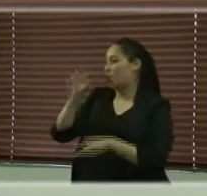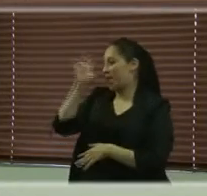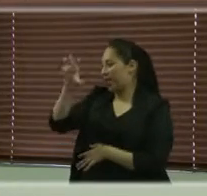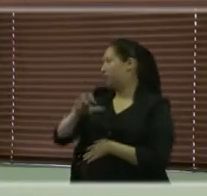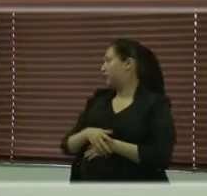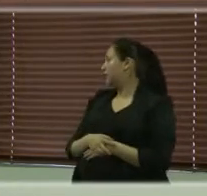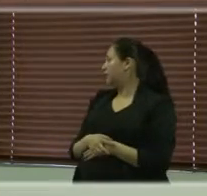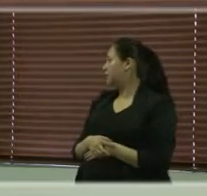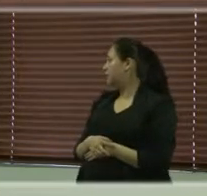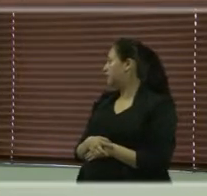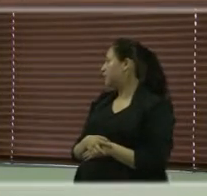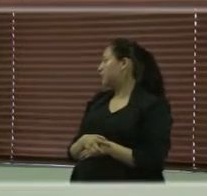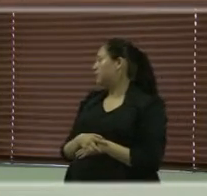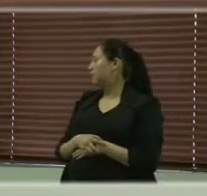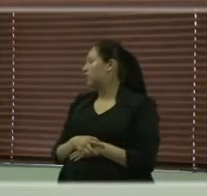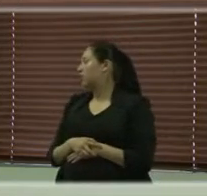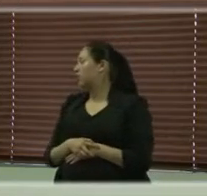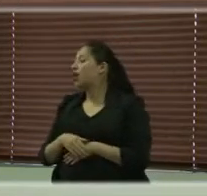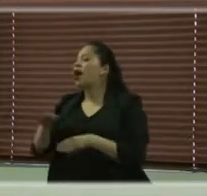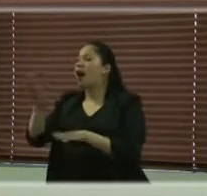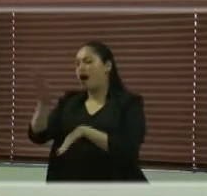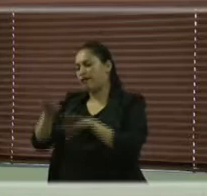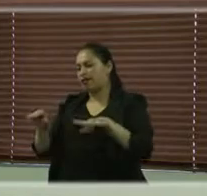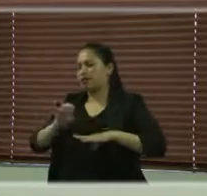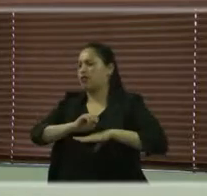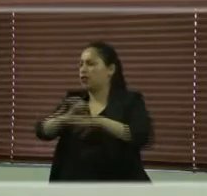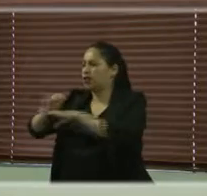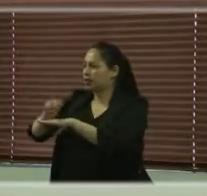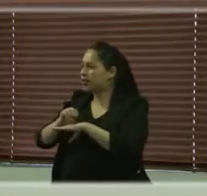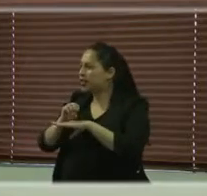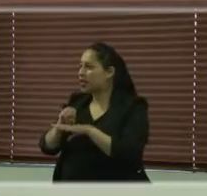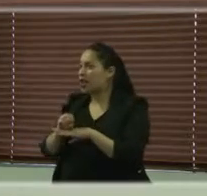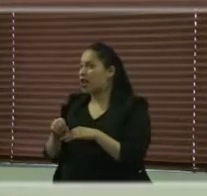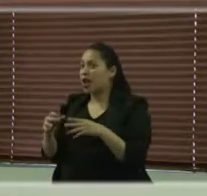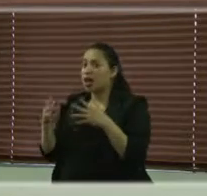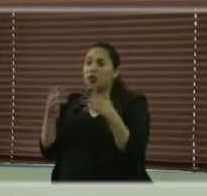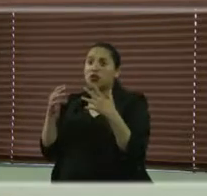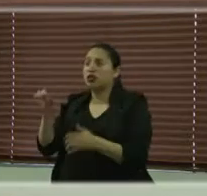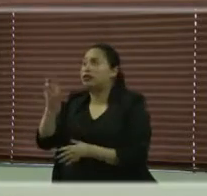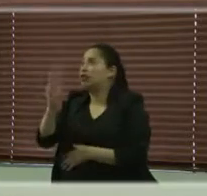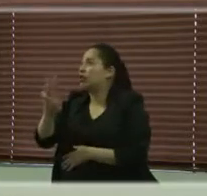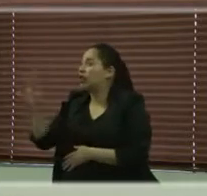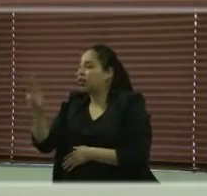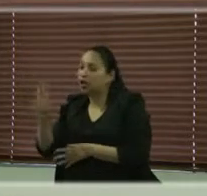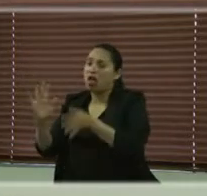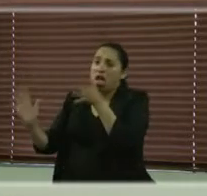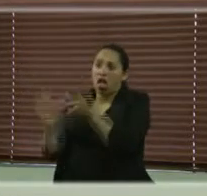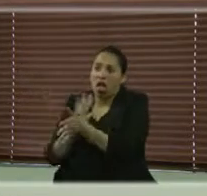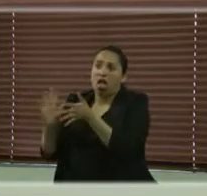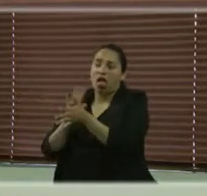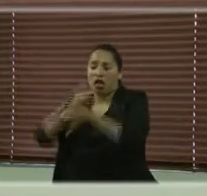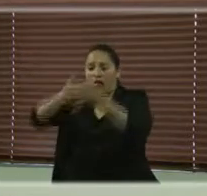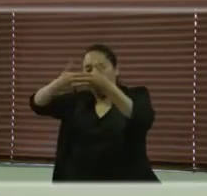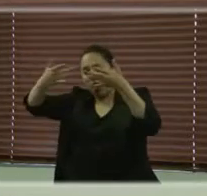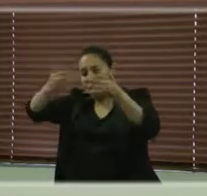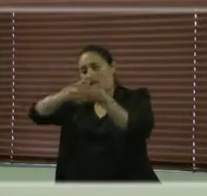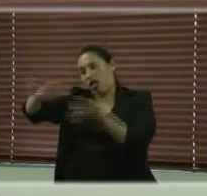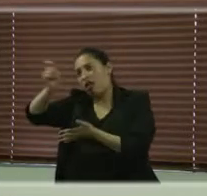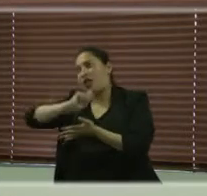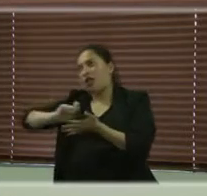a veces las organizaciones por querer informar sobre los treinta y tres se dispersan y